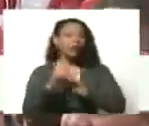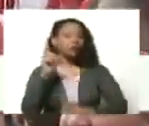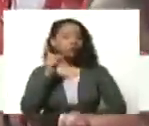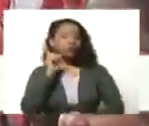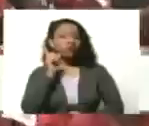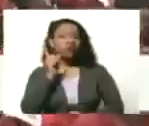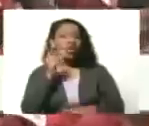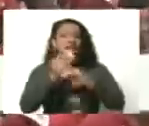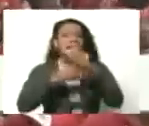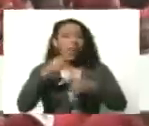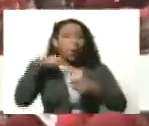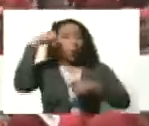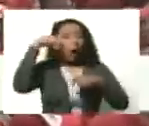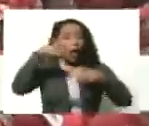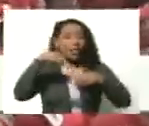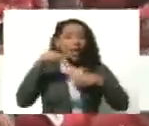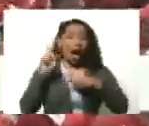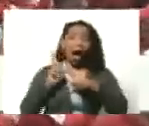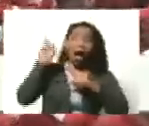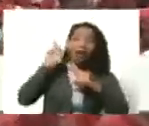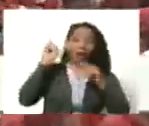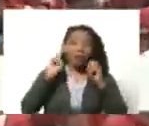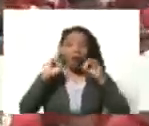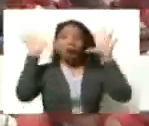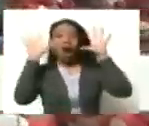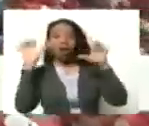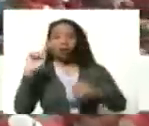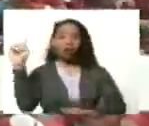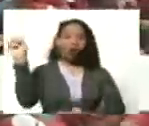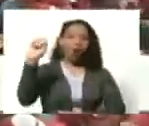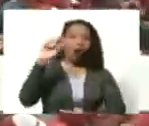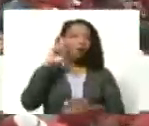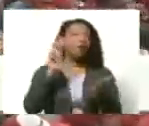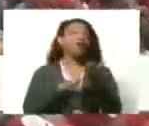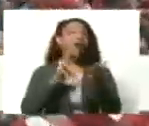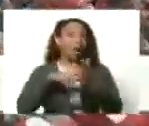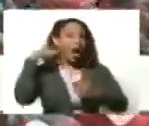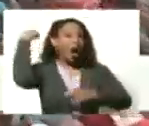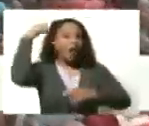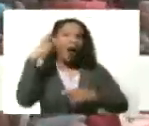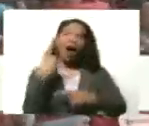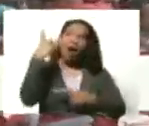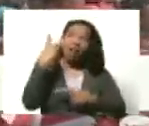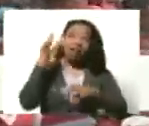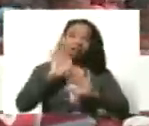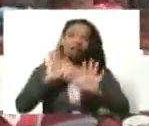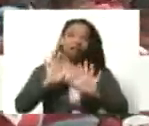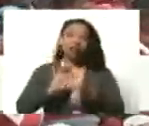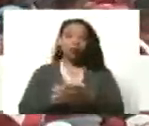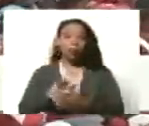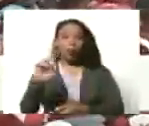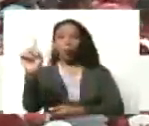Prendieron una grabación aquí arriba. ¿No? ¿Verdad que es una grabación aquí arriba?